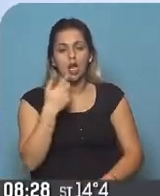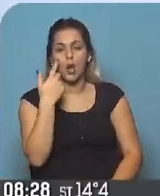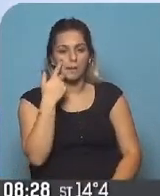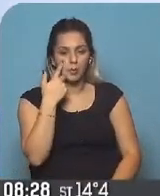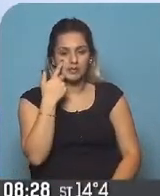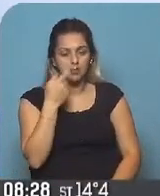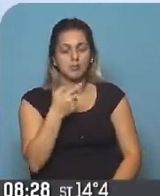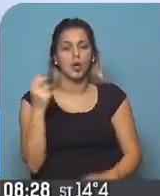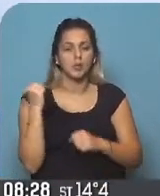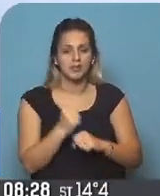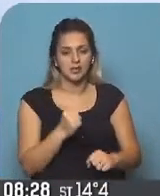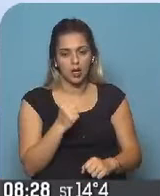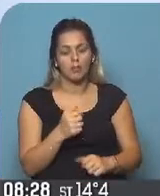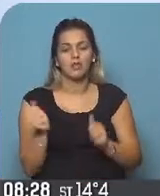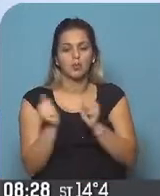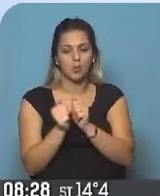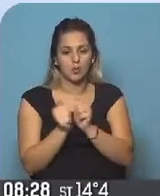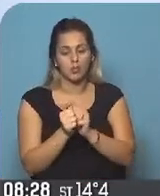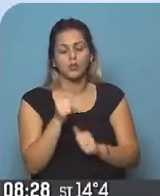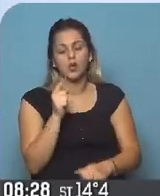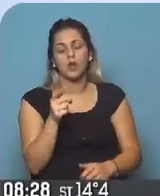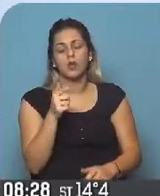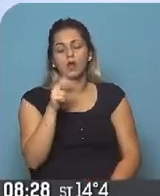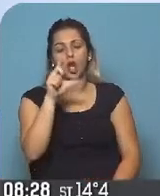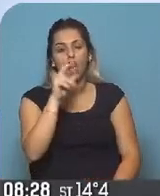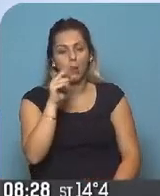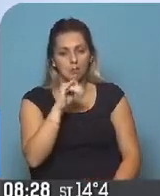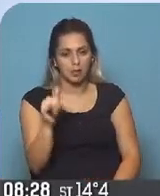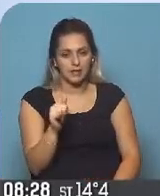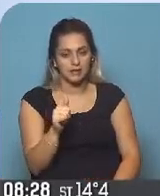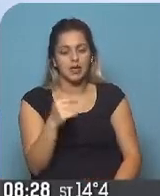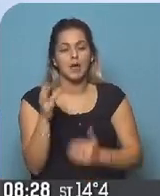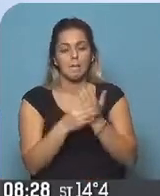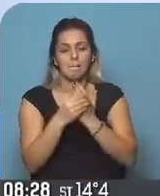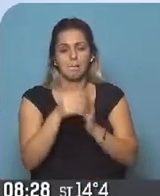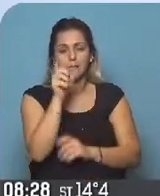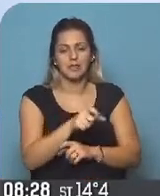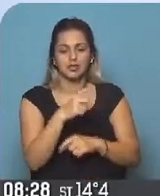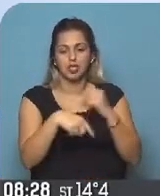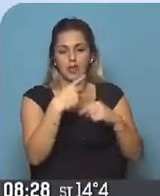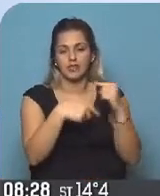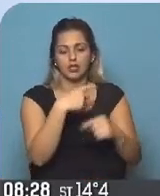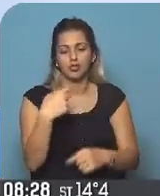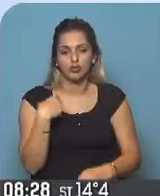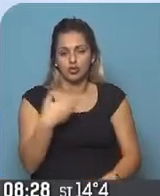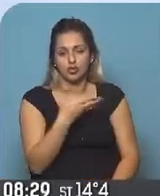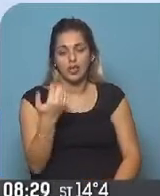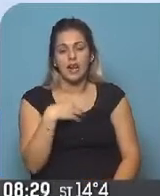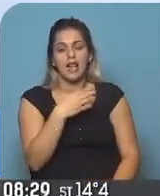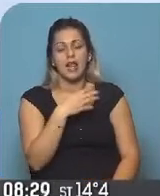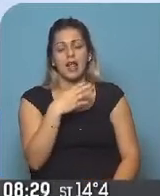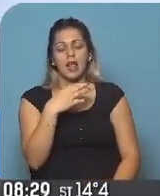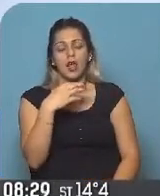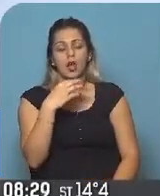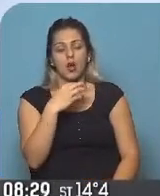de Vicente López, acompañada por Santiago López Medrano, que es el ministro de Desarrollo Social. La provincia de Buenos Aires